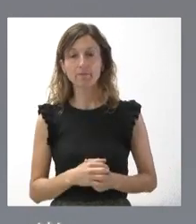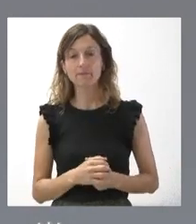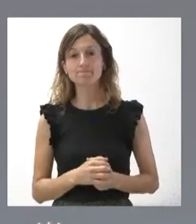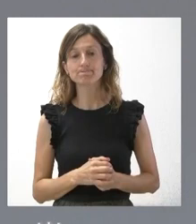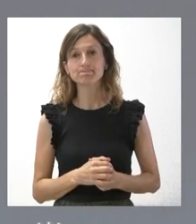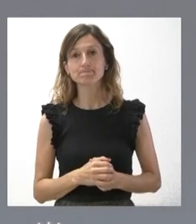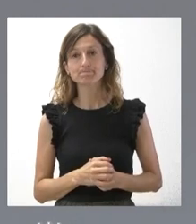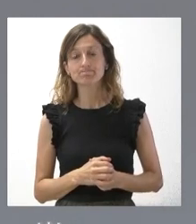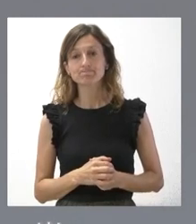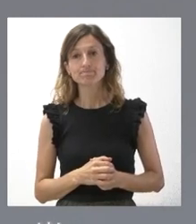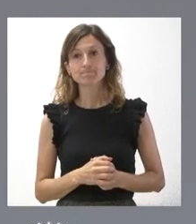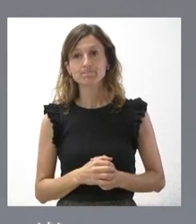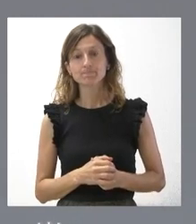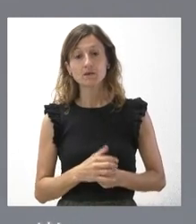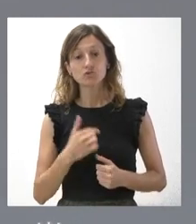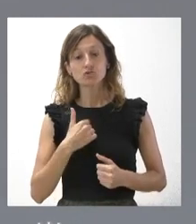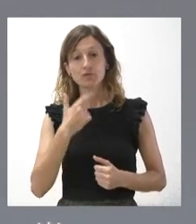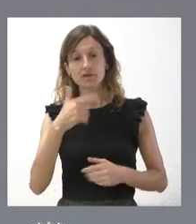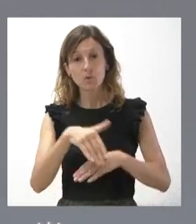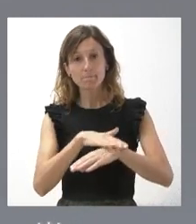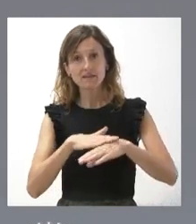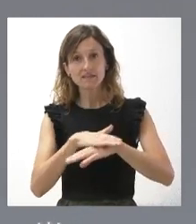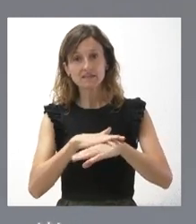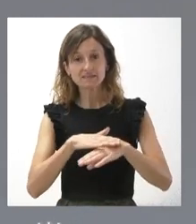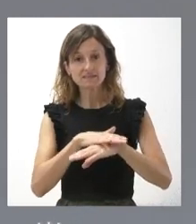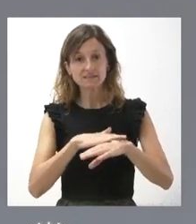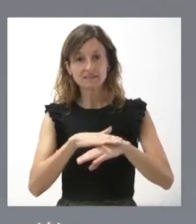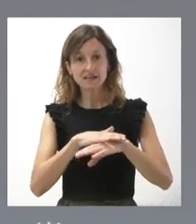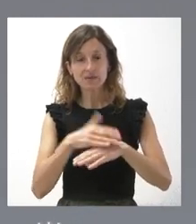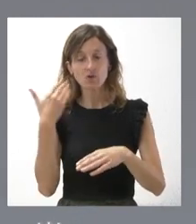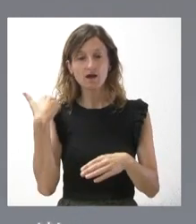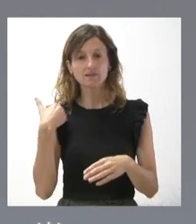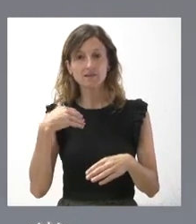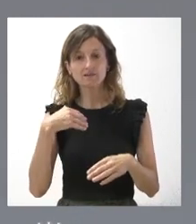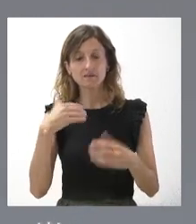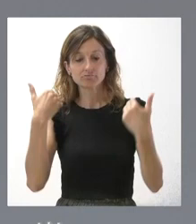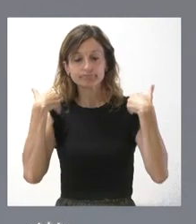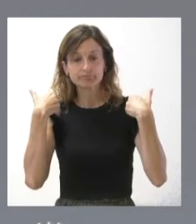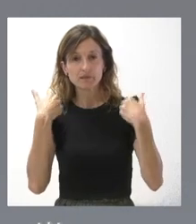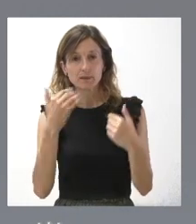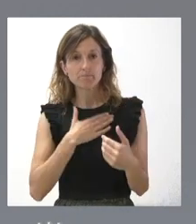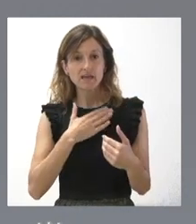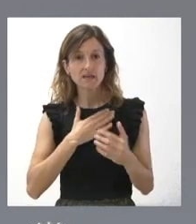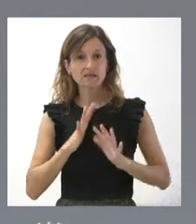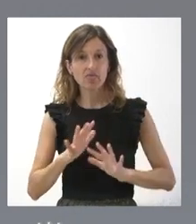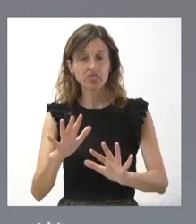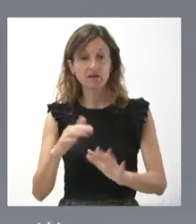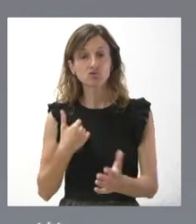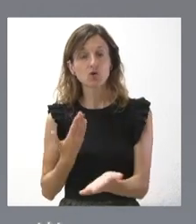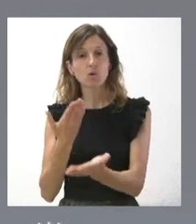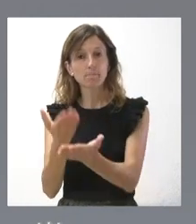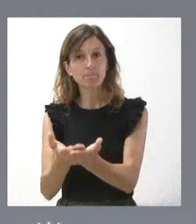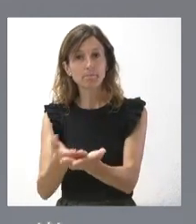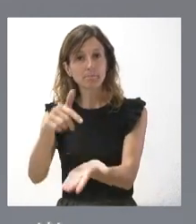constatamos que el Ministerio no se venía ocupando de estos bienes, y entonces le